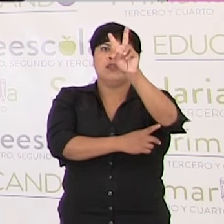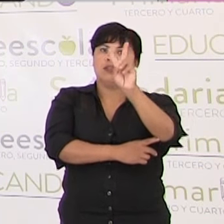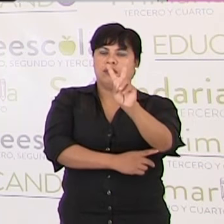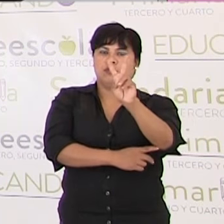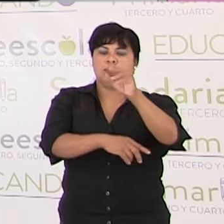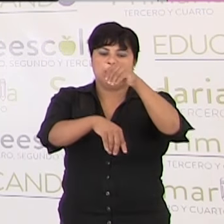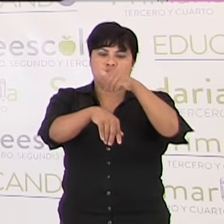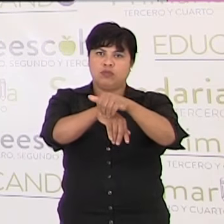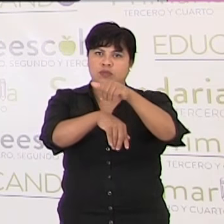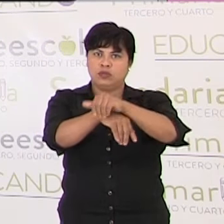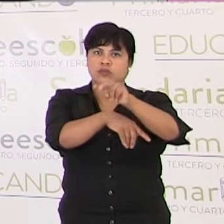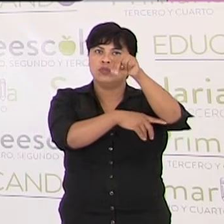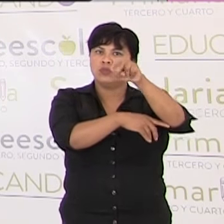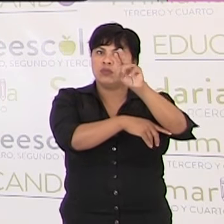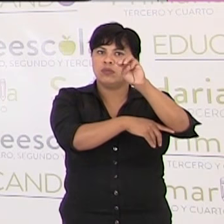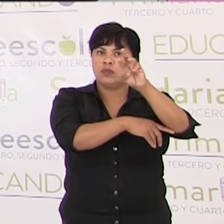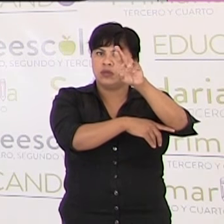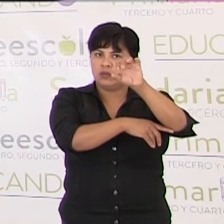números.